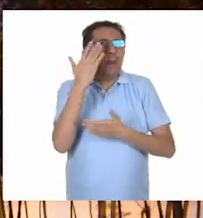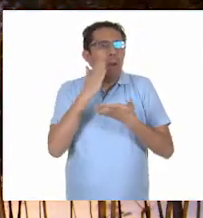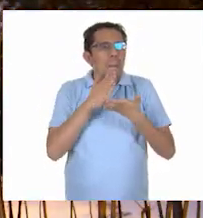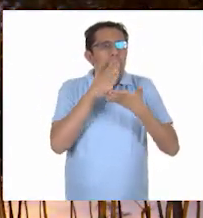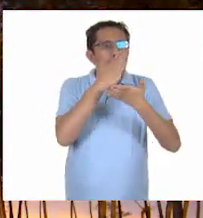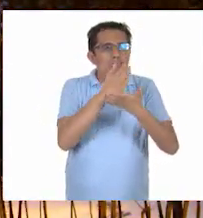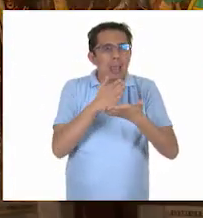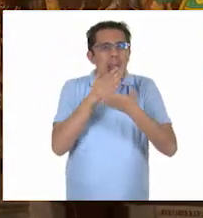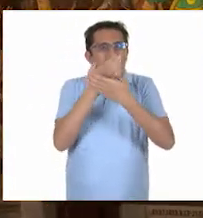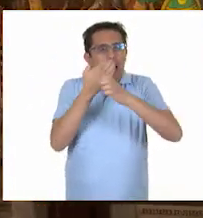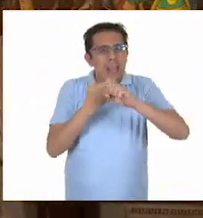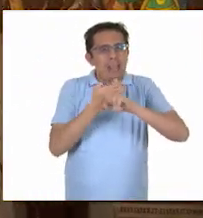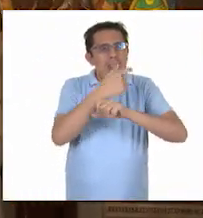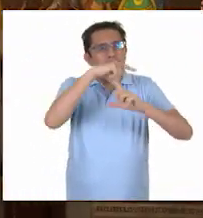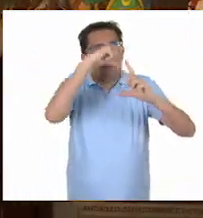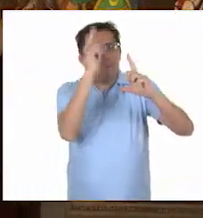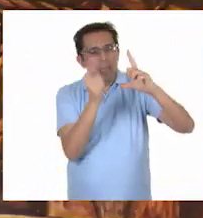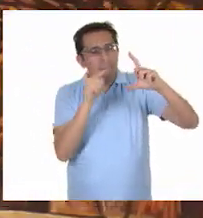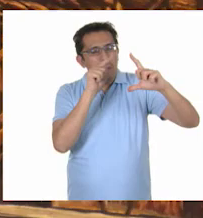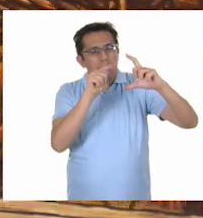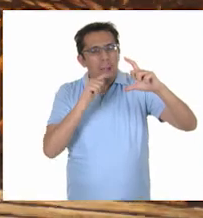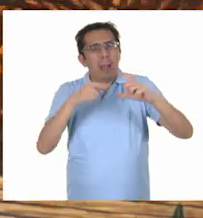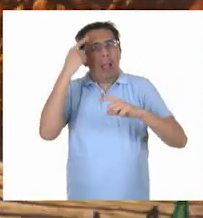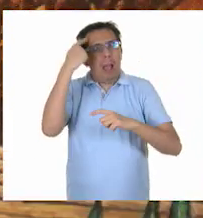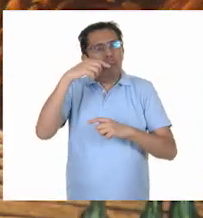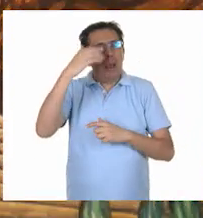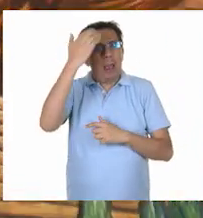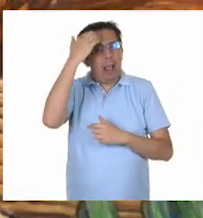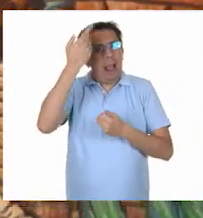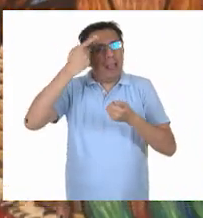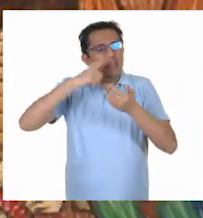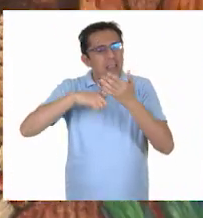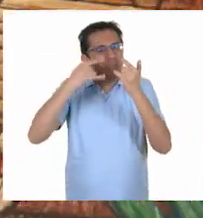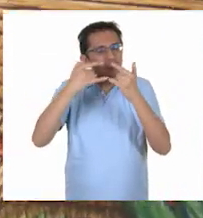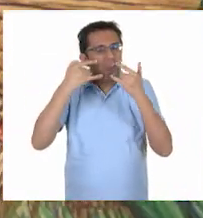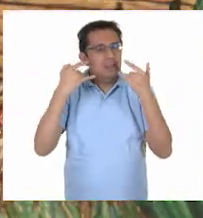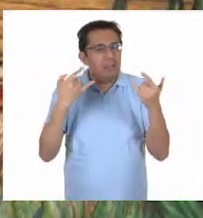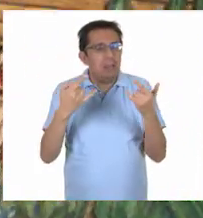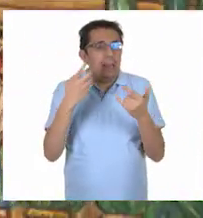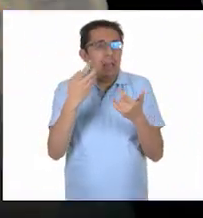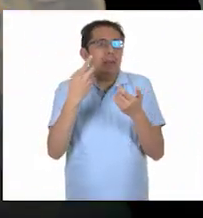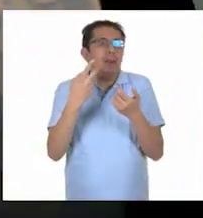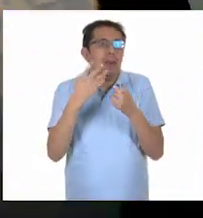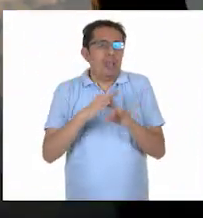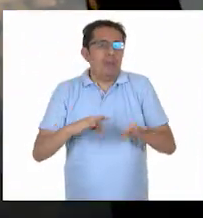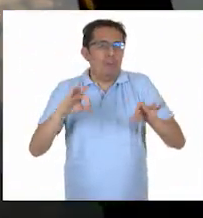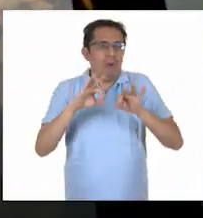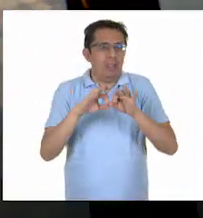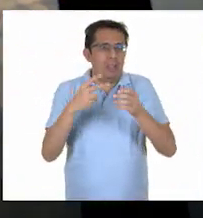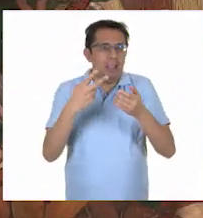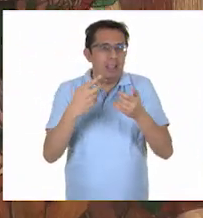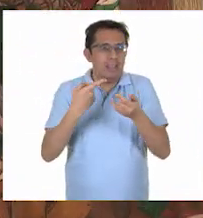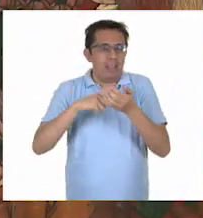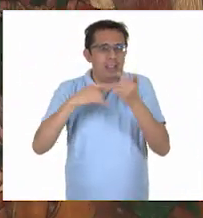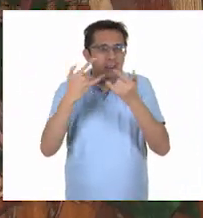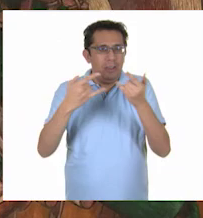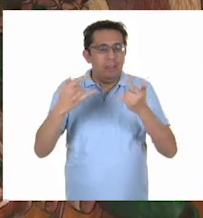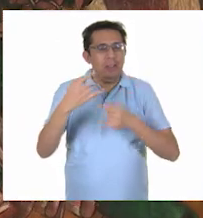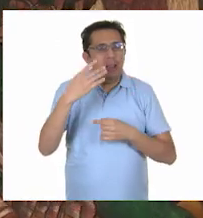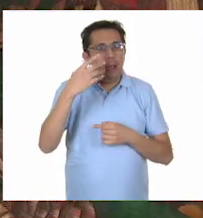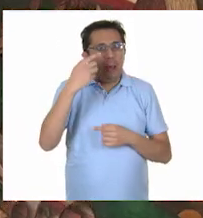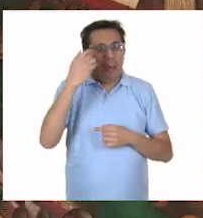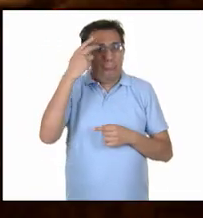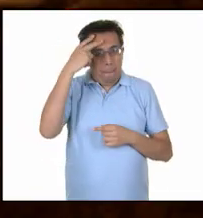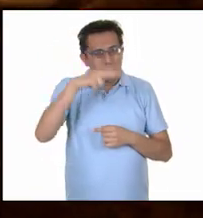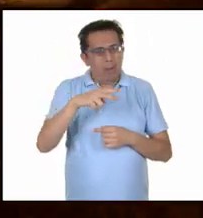estados de nuestro país para conocer su historia y entender su rol en la historia de México. La inspiración es lo